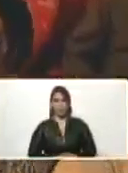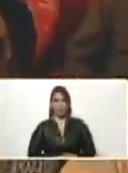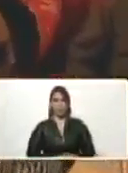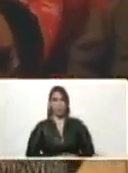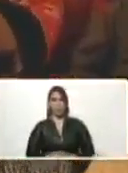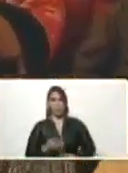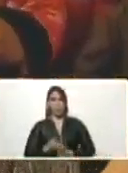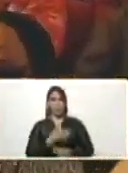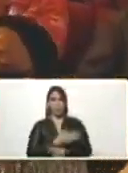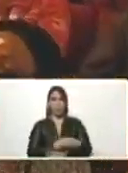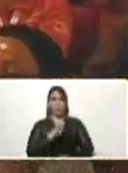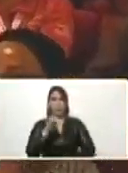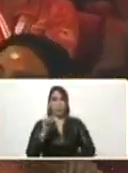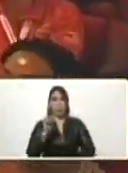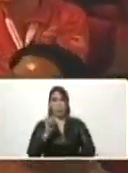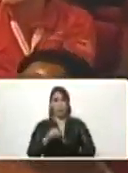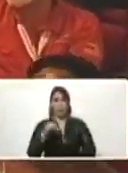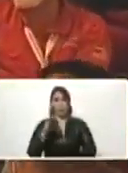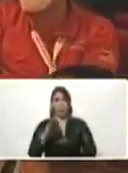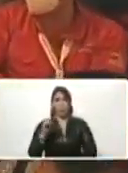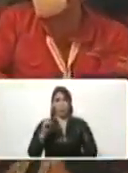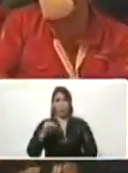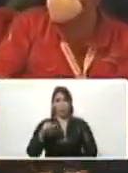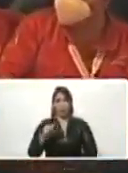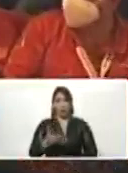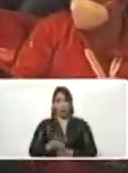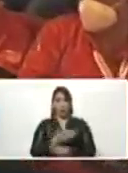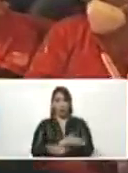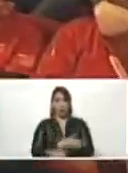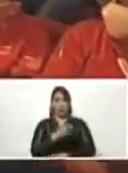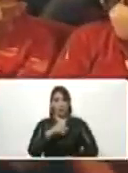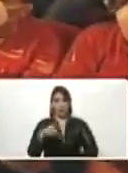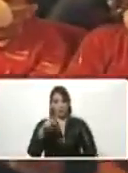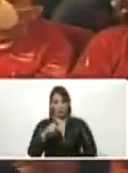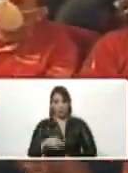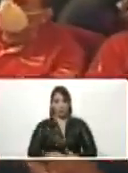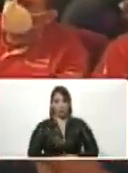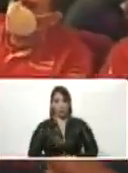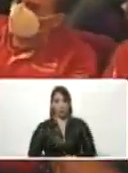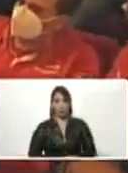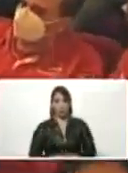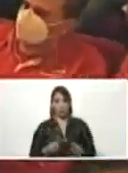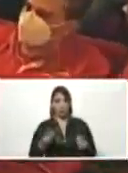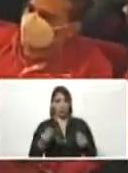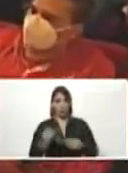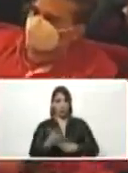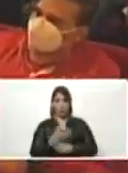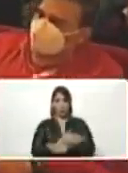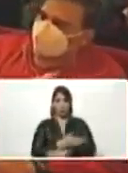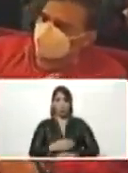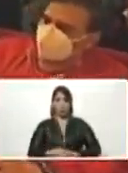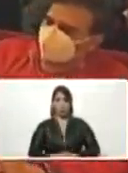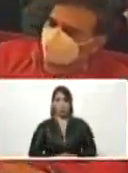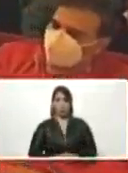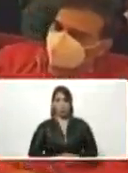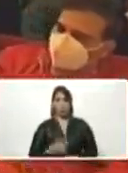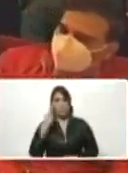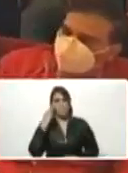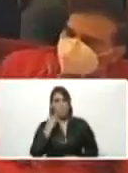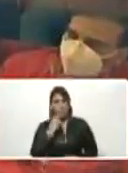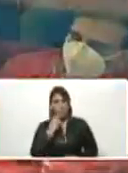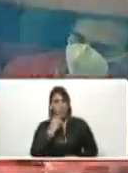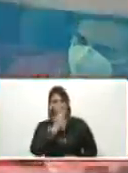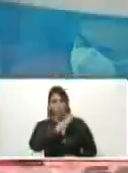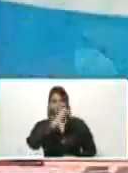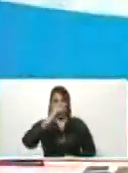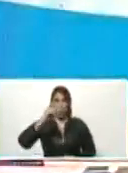Mucho antes de Bomboná, mucho antes de Pichincha, muchísimo antes de Junín y Ayacucho. Bolívar en el Orinoco